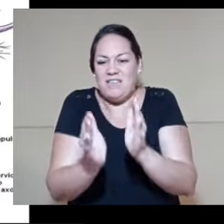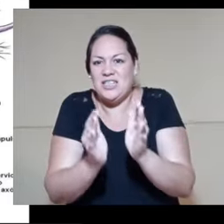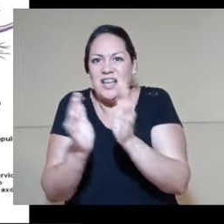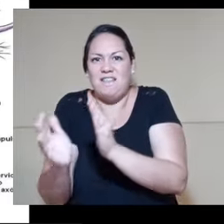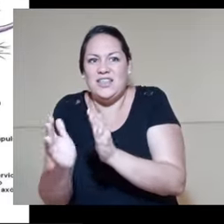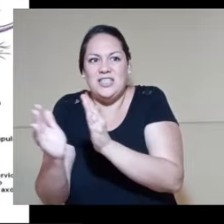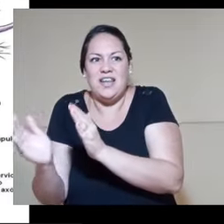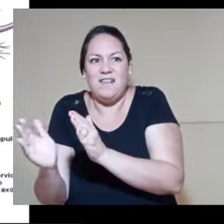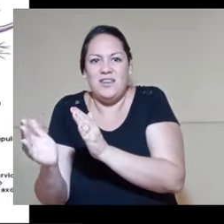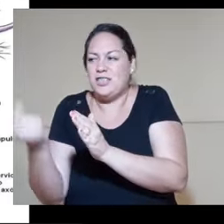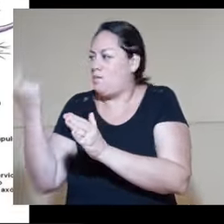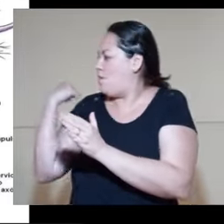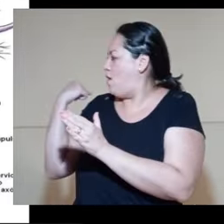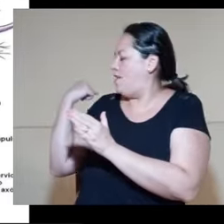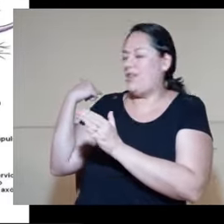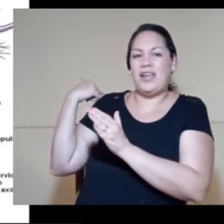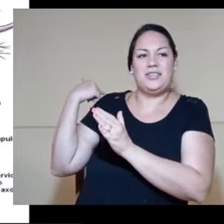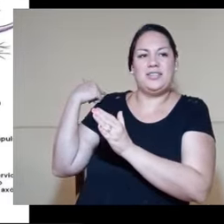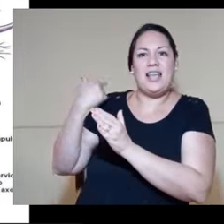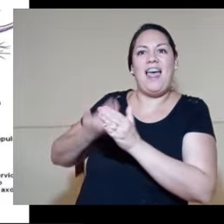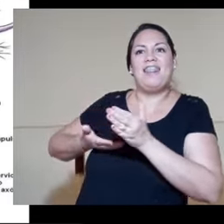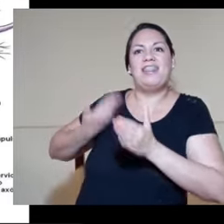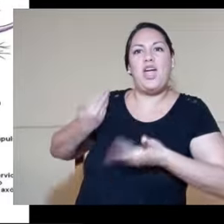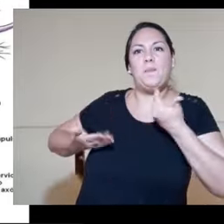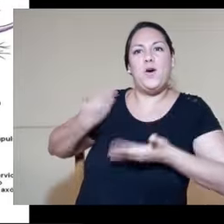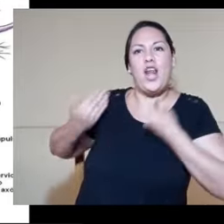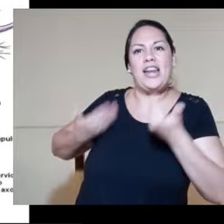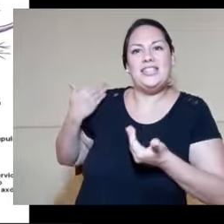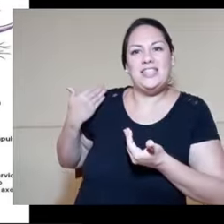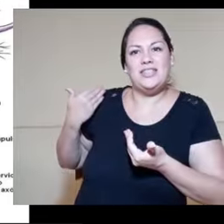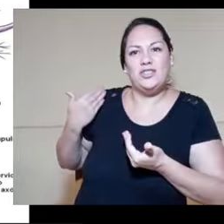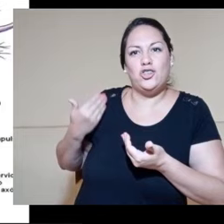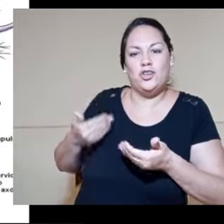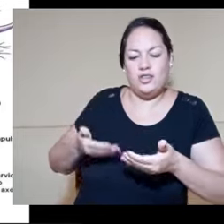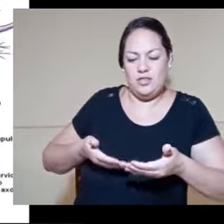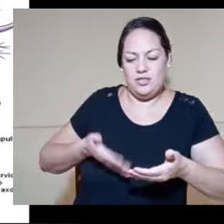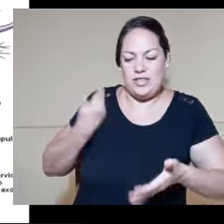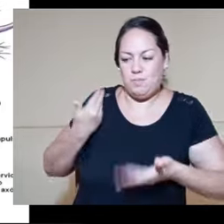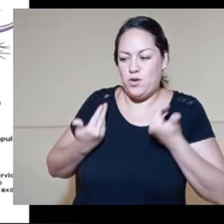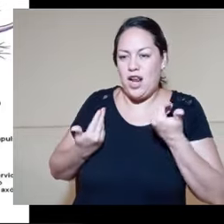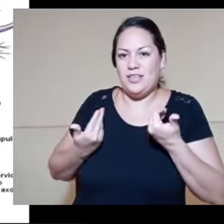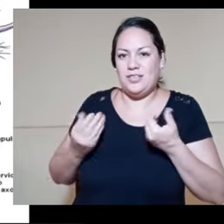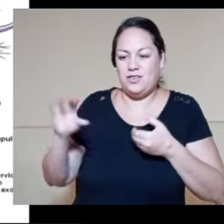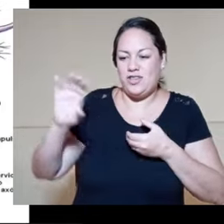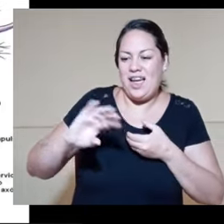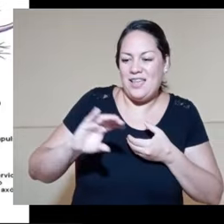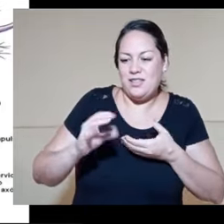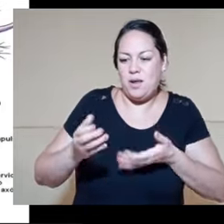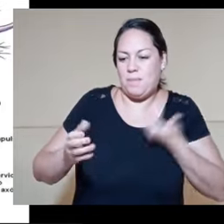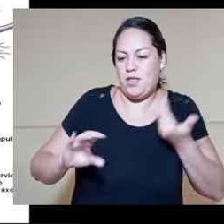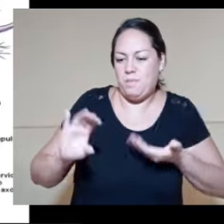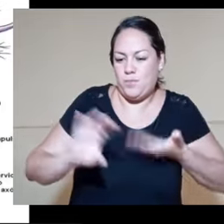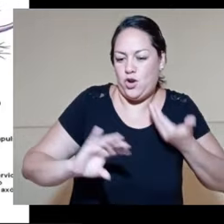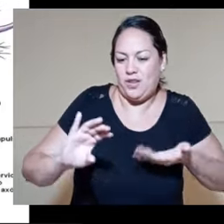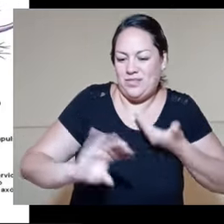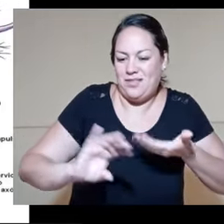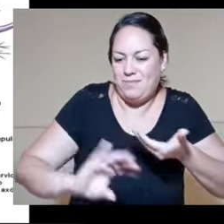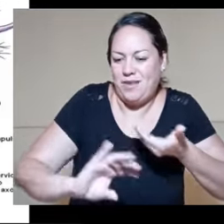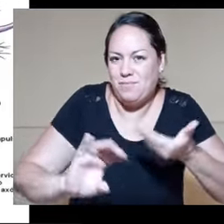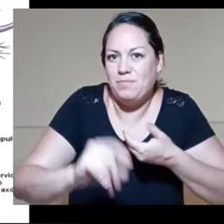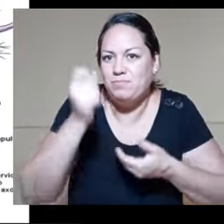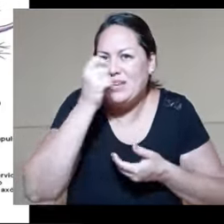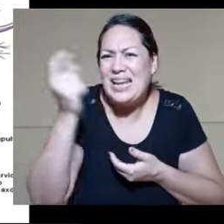ese frente. Va avanzando e inmediatamente viene la repolarización atrás. Se despolariza pero repolariza, se despolariza